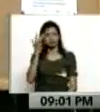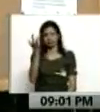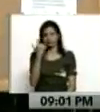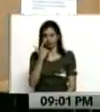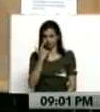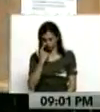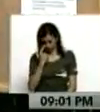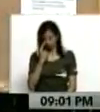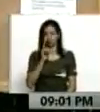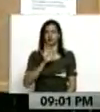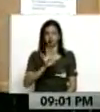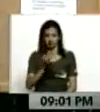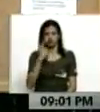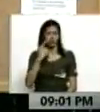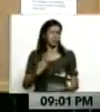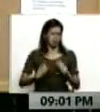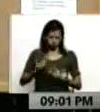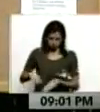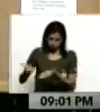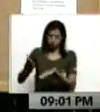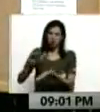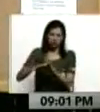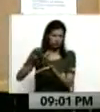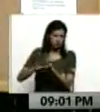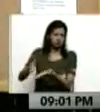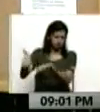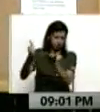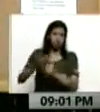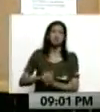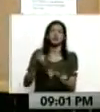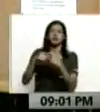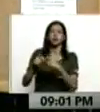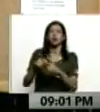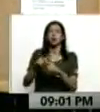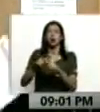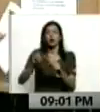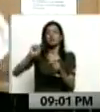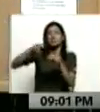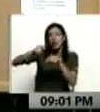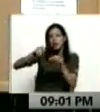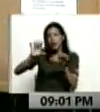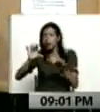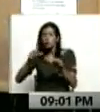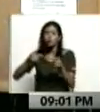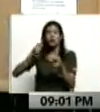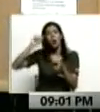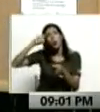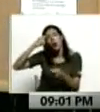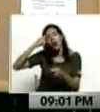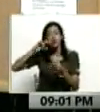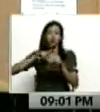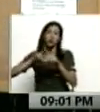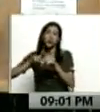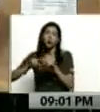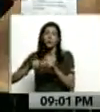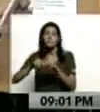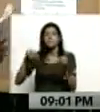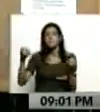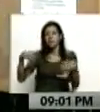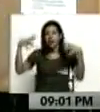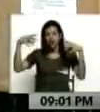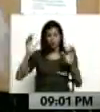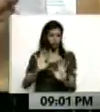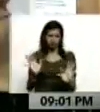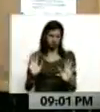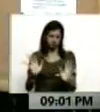creer no no te preocupes Dale vendimos suvenir y y había un mago y